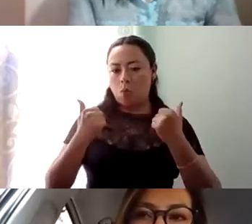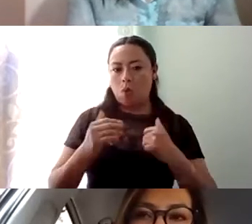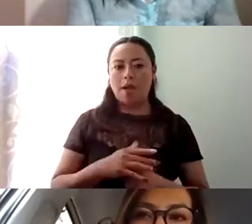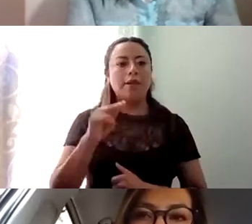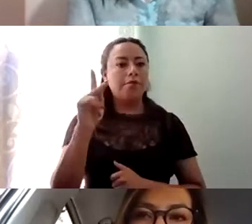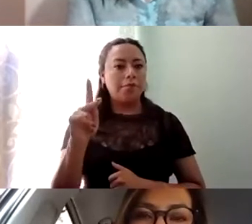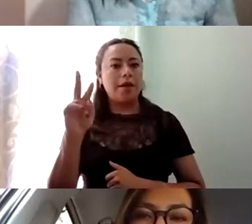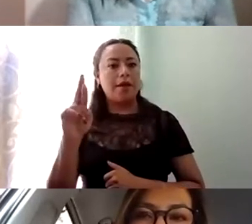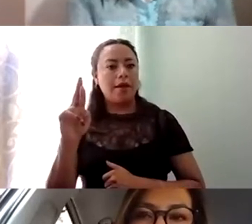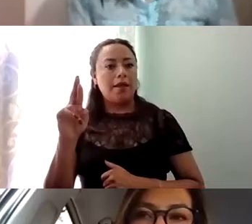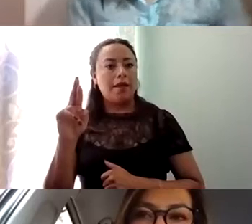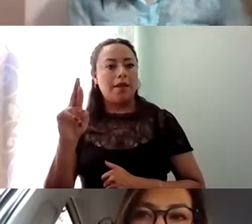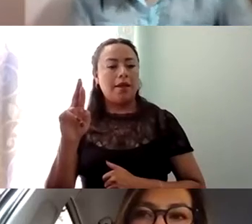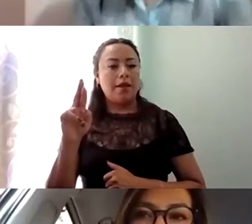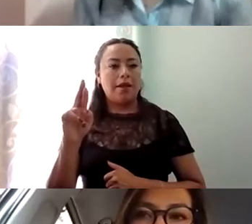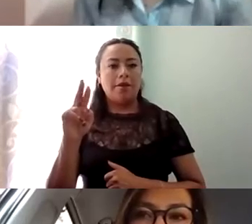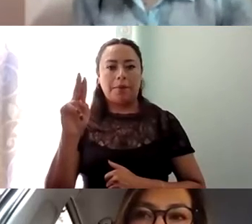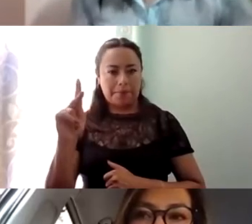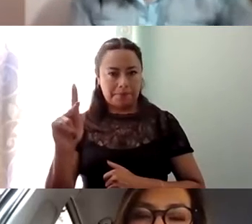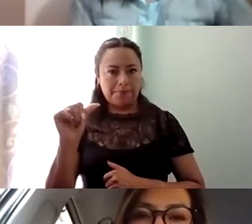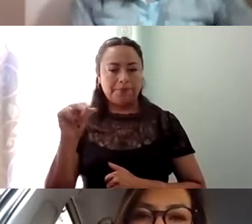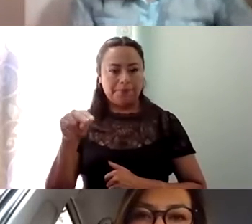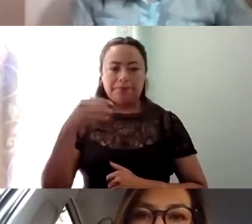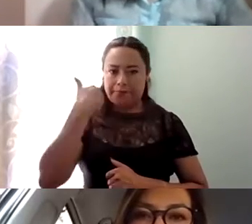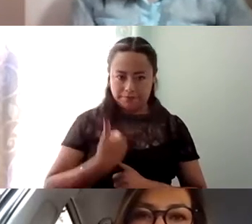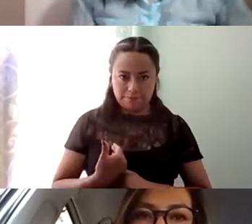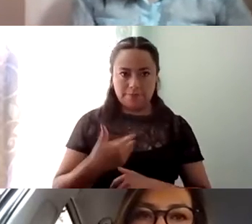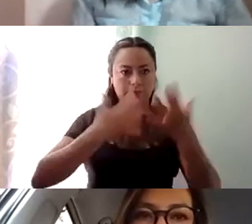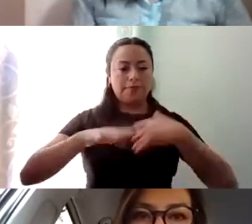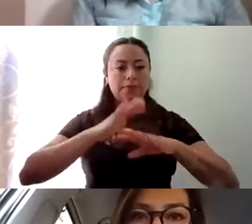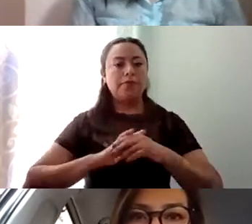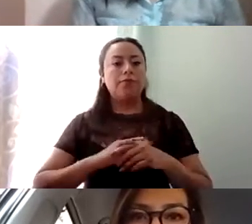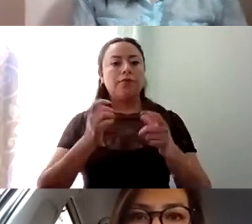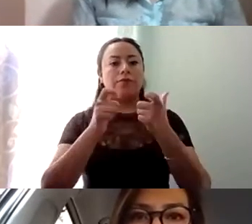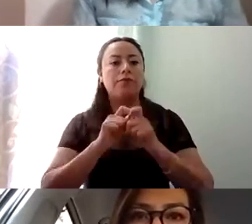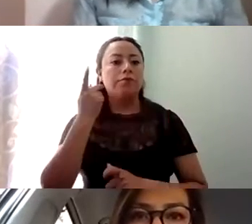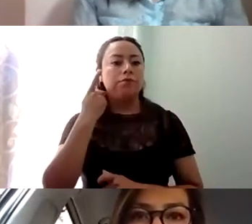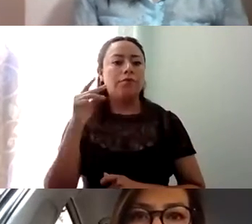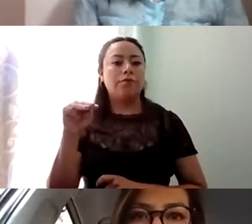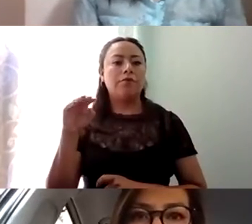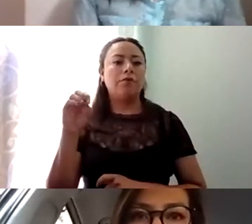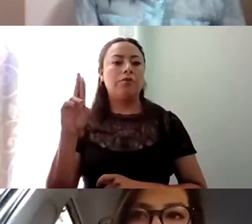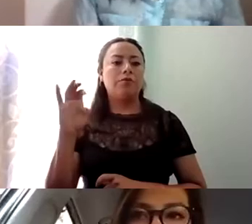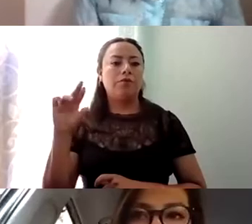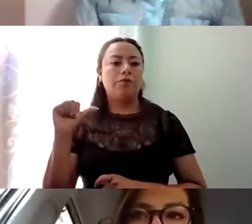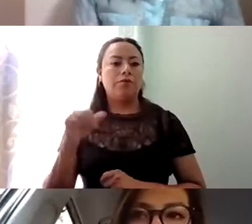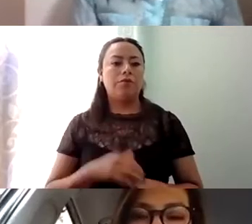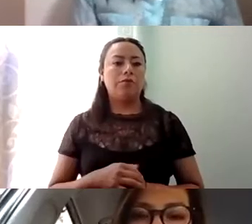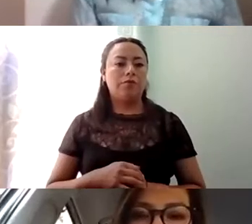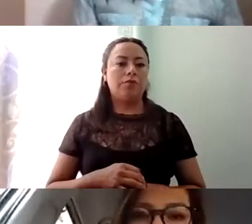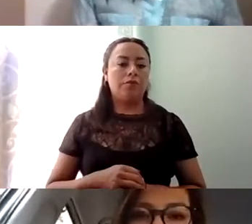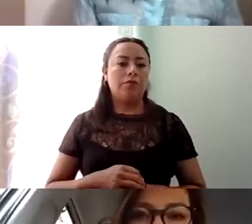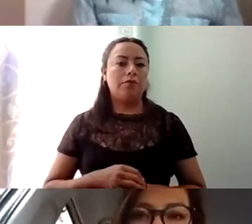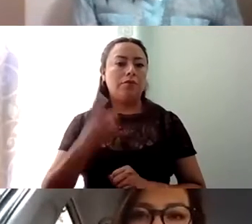palabra una servidora, y por el Grupo Parlamentario de Morena, ¿quién hará uso de la palabra? Leticia Estrada. La